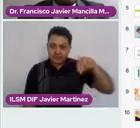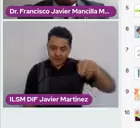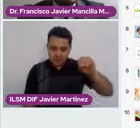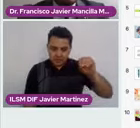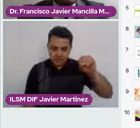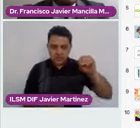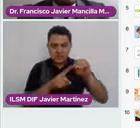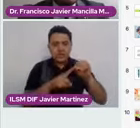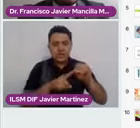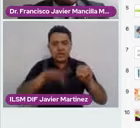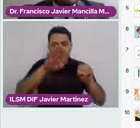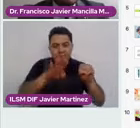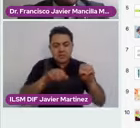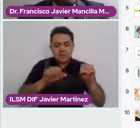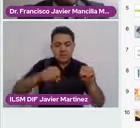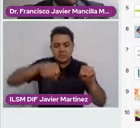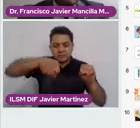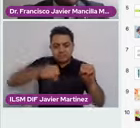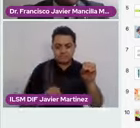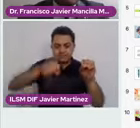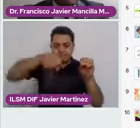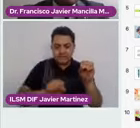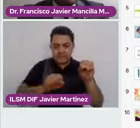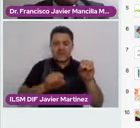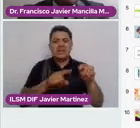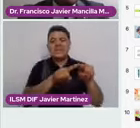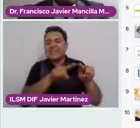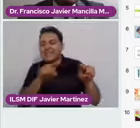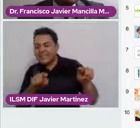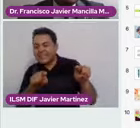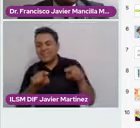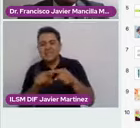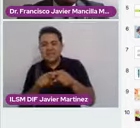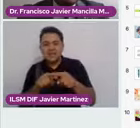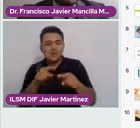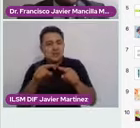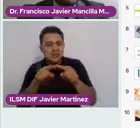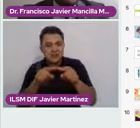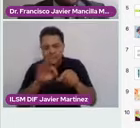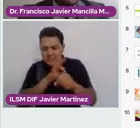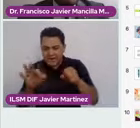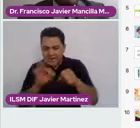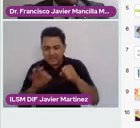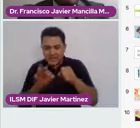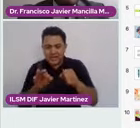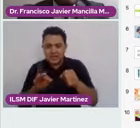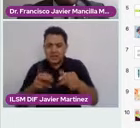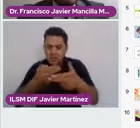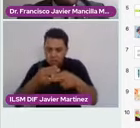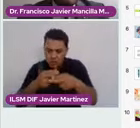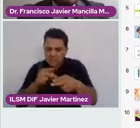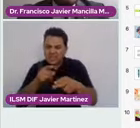huesecillos hacia la ventana, hacia la ventana oval. El último huesecillo es el estribo, ¿sí?